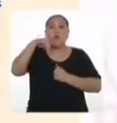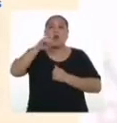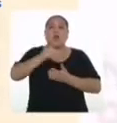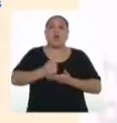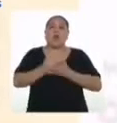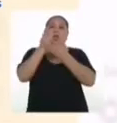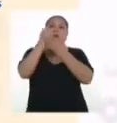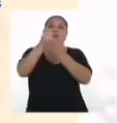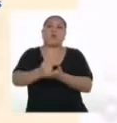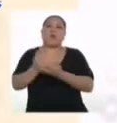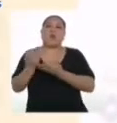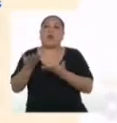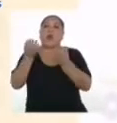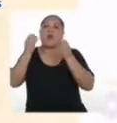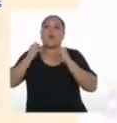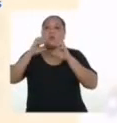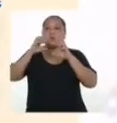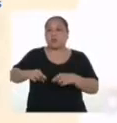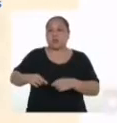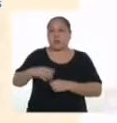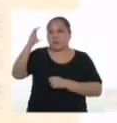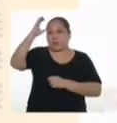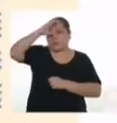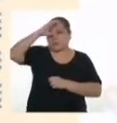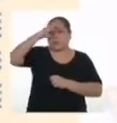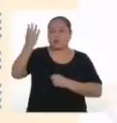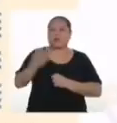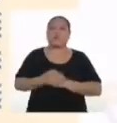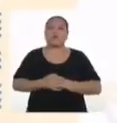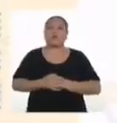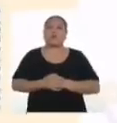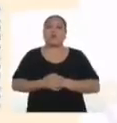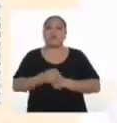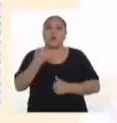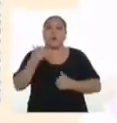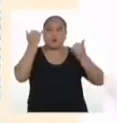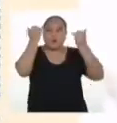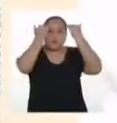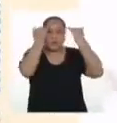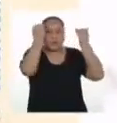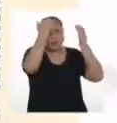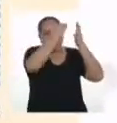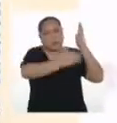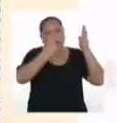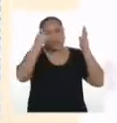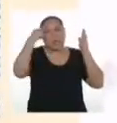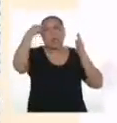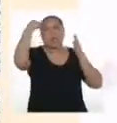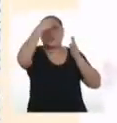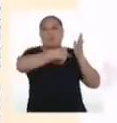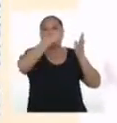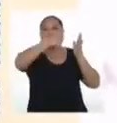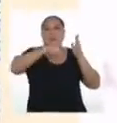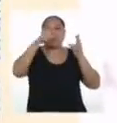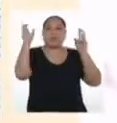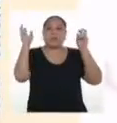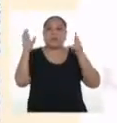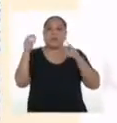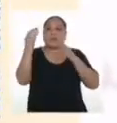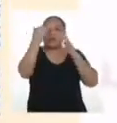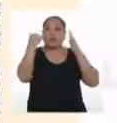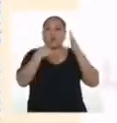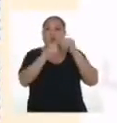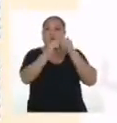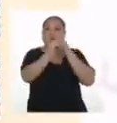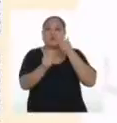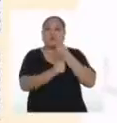sus aportes a las oportunidades y capacidades. ¿Qué predicciones podrían hacer a partir del título y